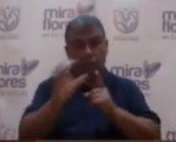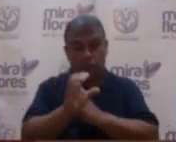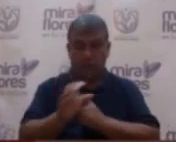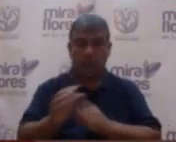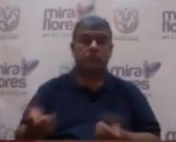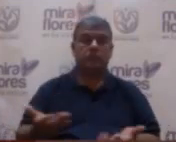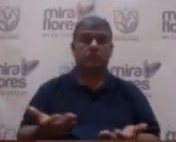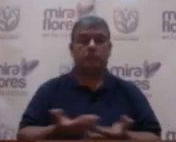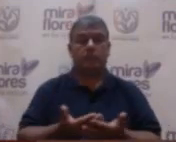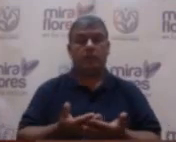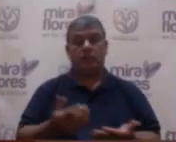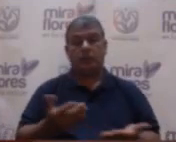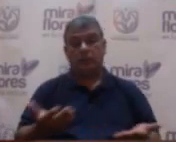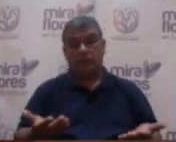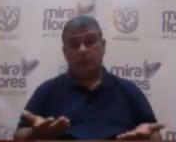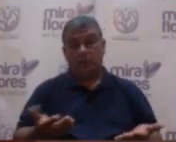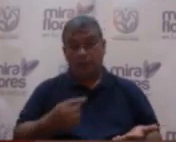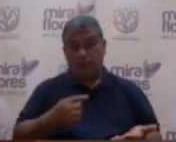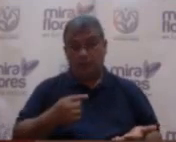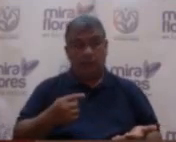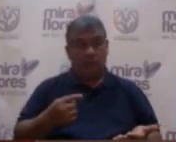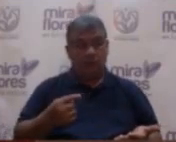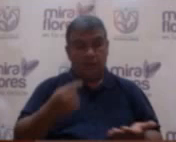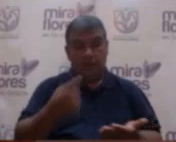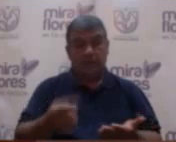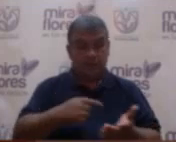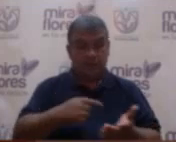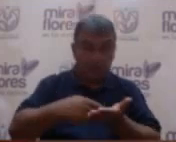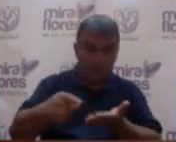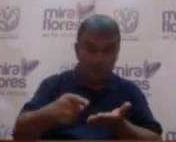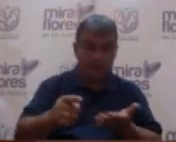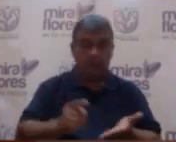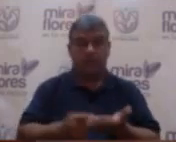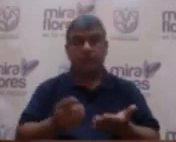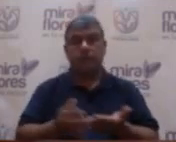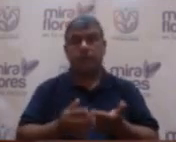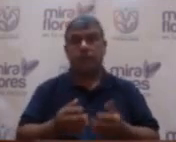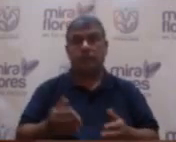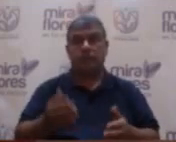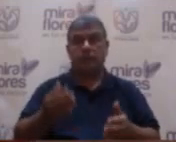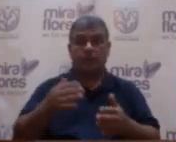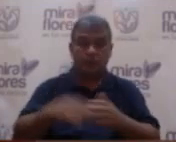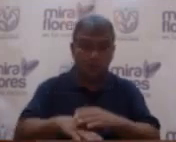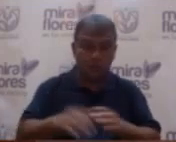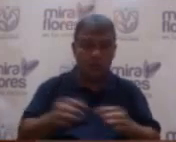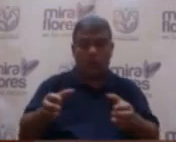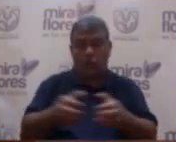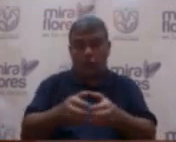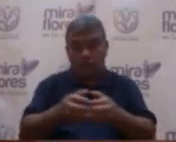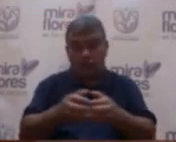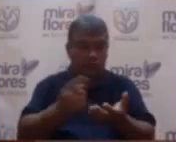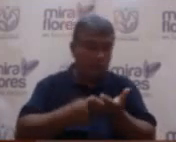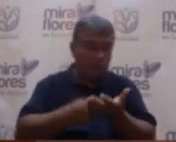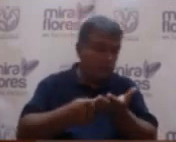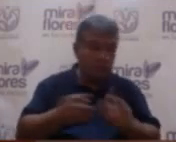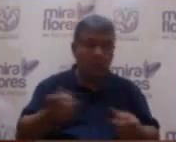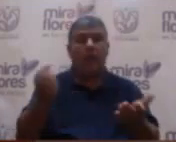general. Entonces, esta ordenanza entró a comisión y fue